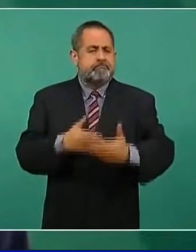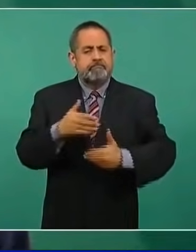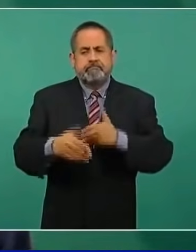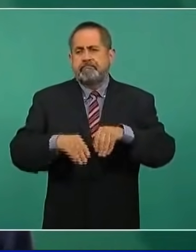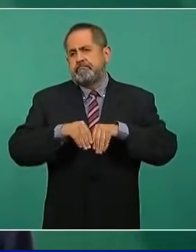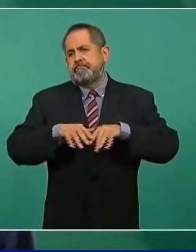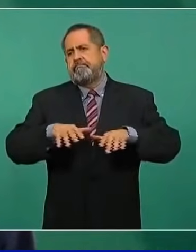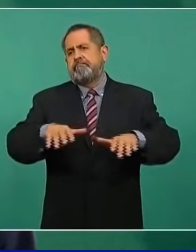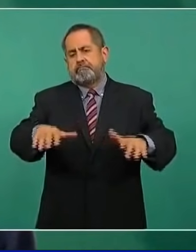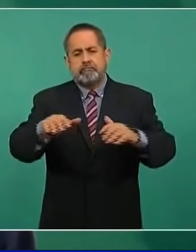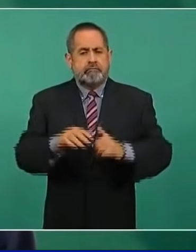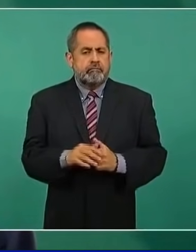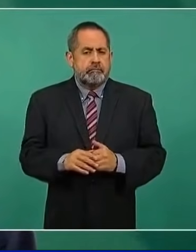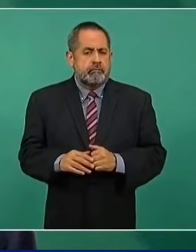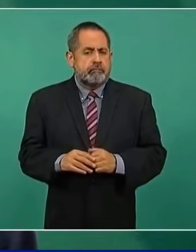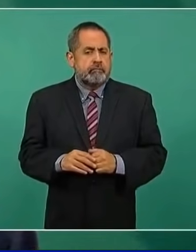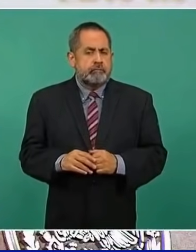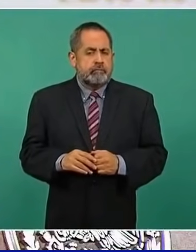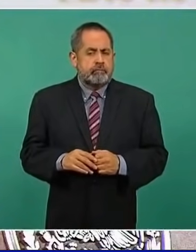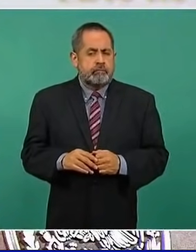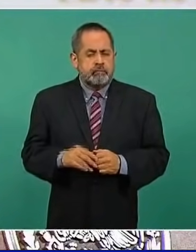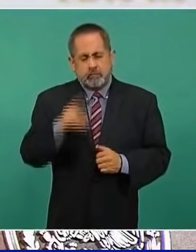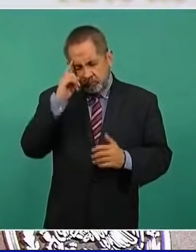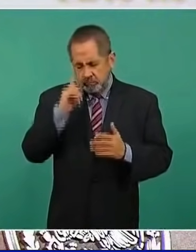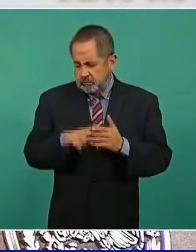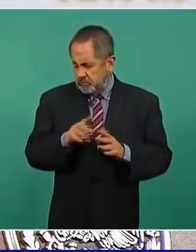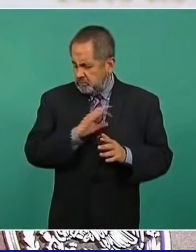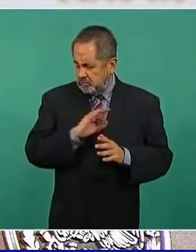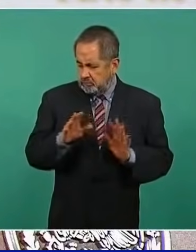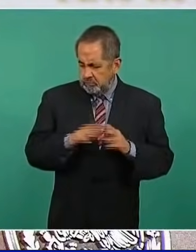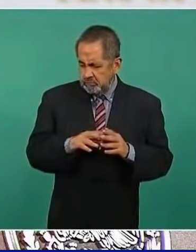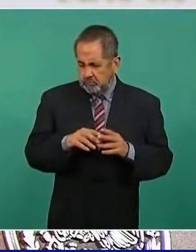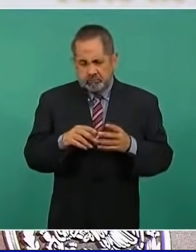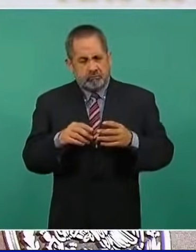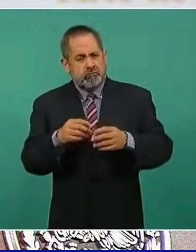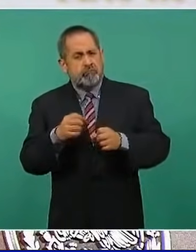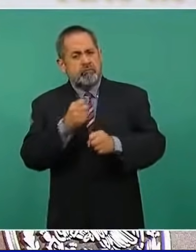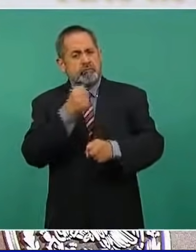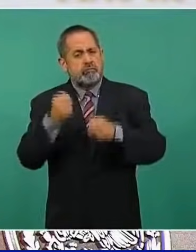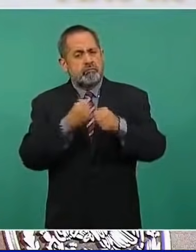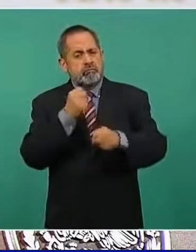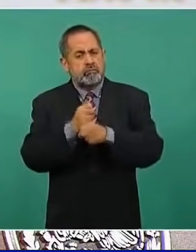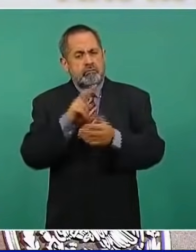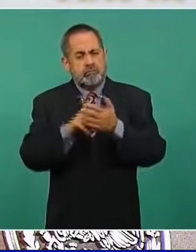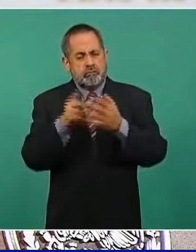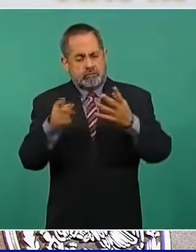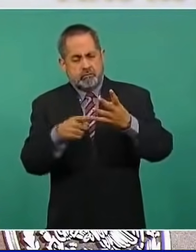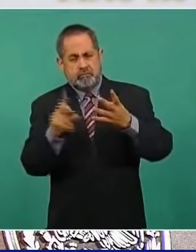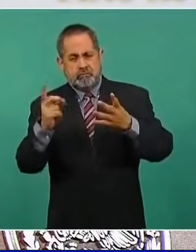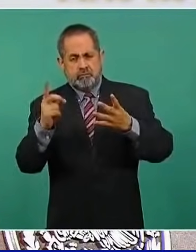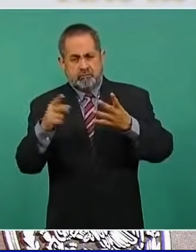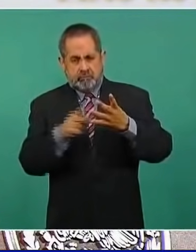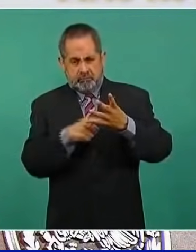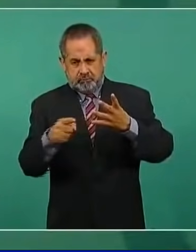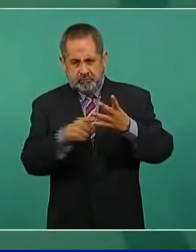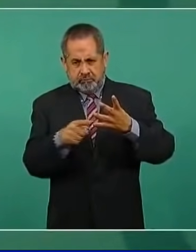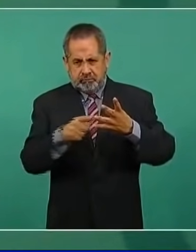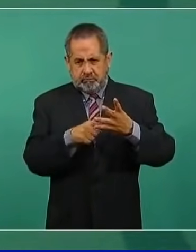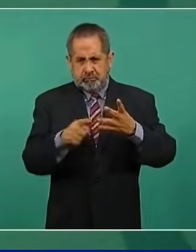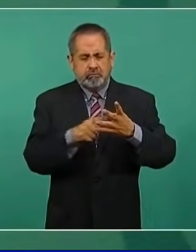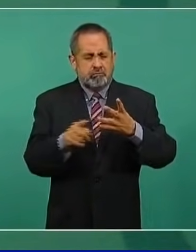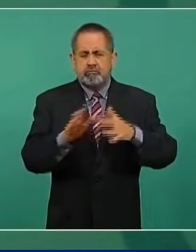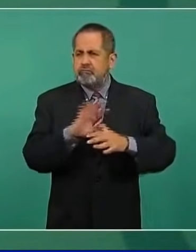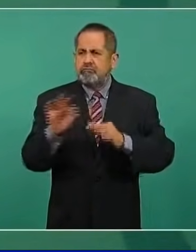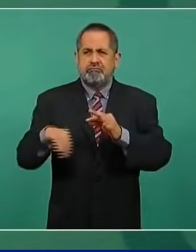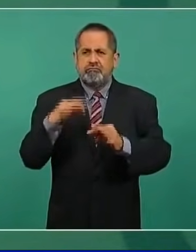a inaugurarlos todos. Yo creo que para fin de año ya se tienen en la ciudad todos los bancos de